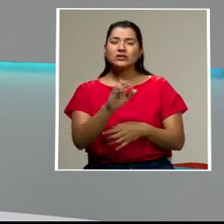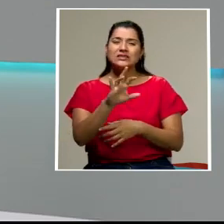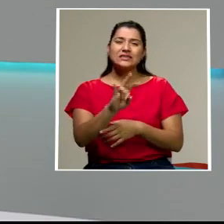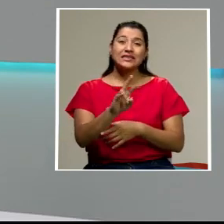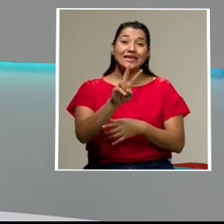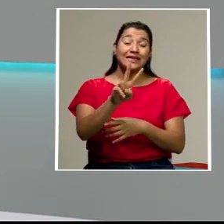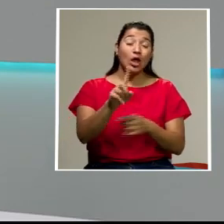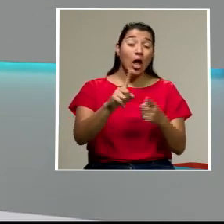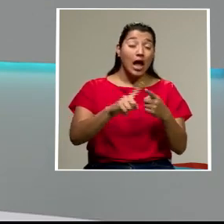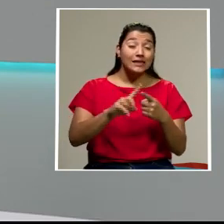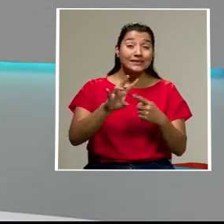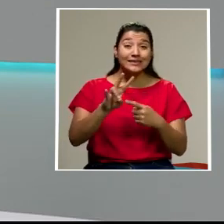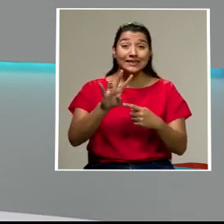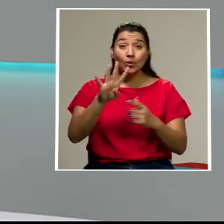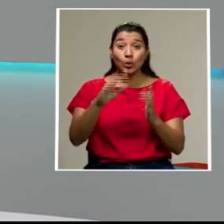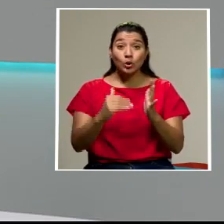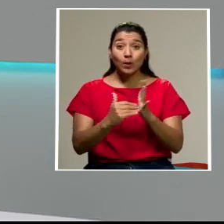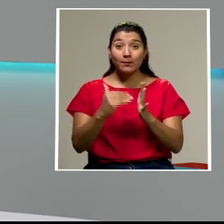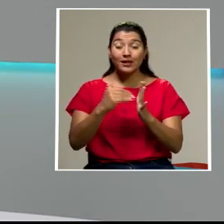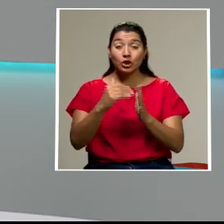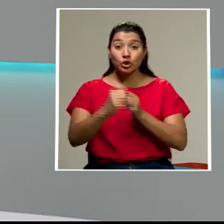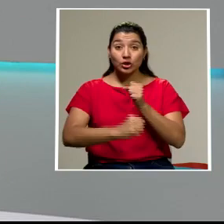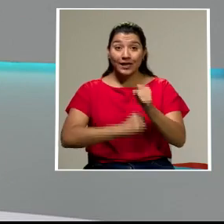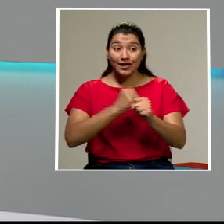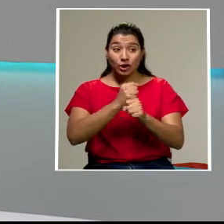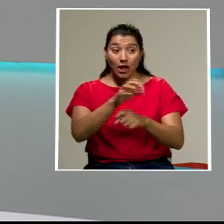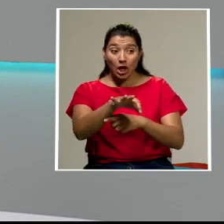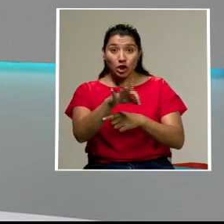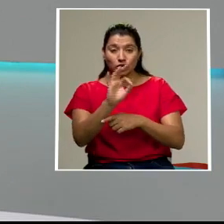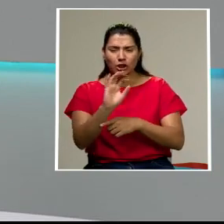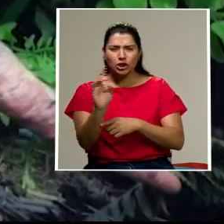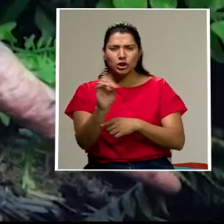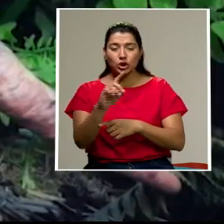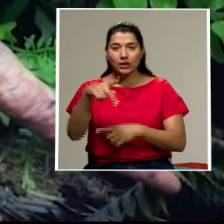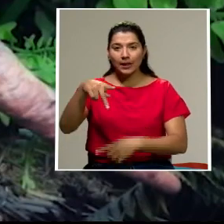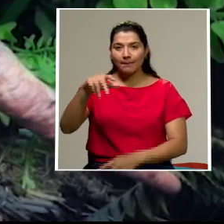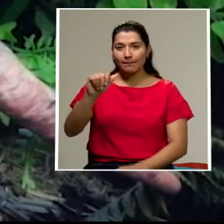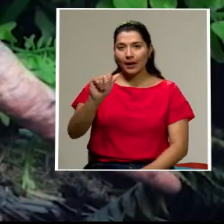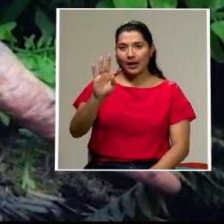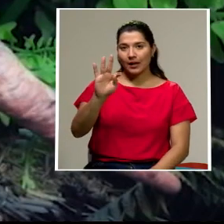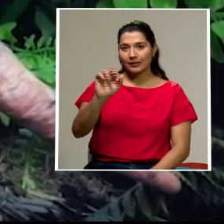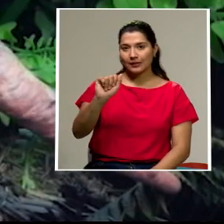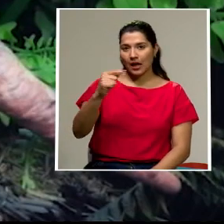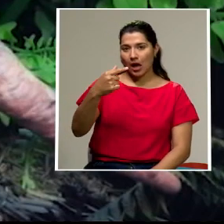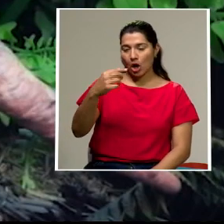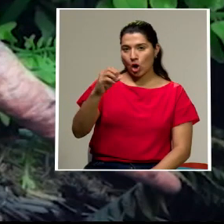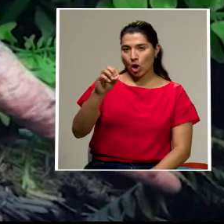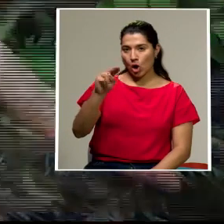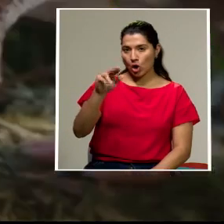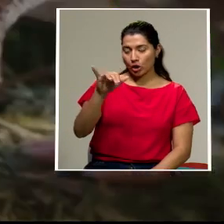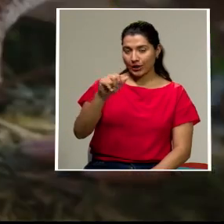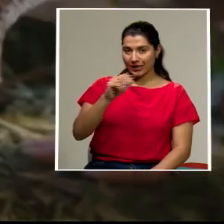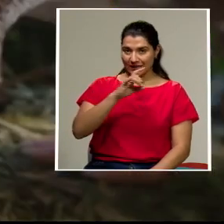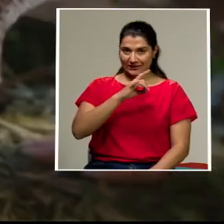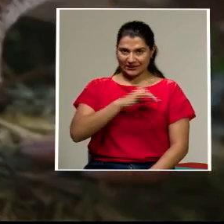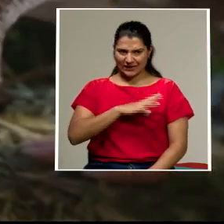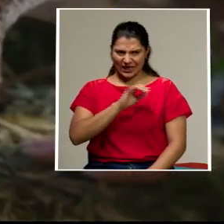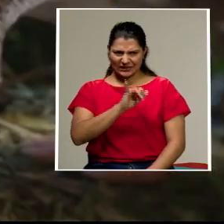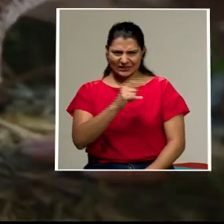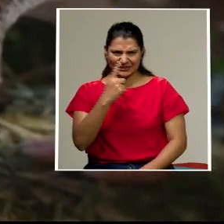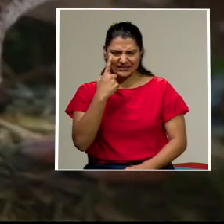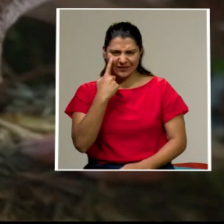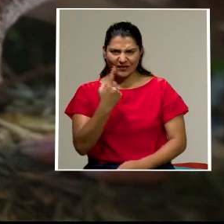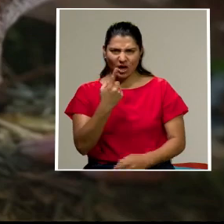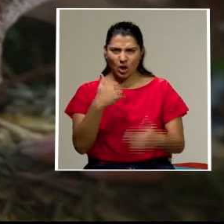74 millones de años fue descubierta en la Patagonia chilena. Así se veía, según los científicos, el Oreterium